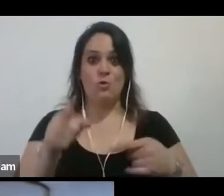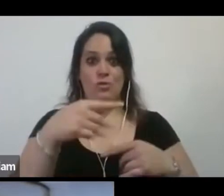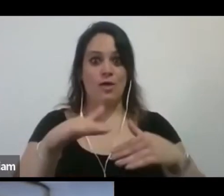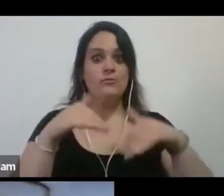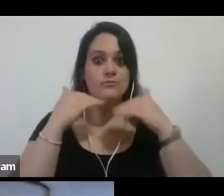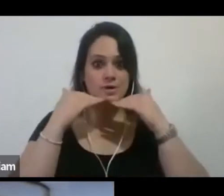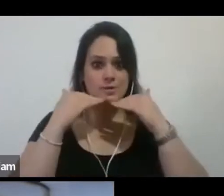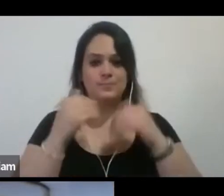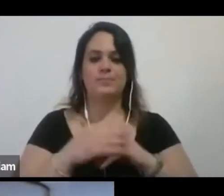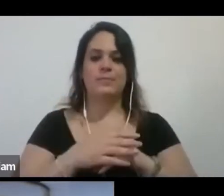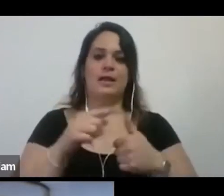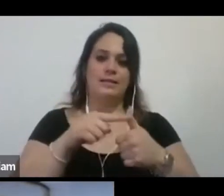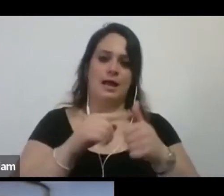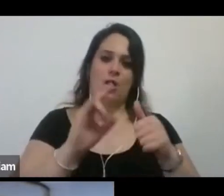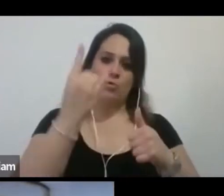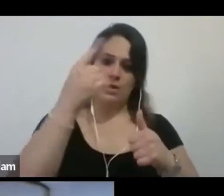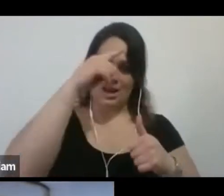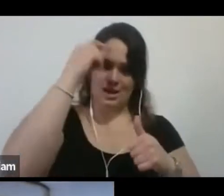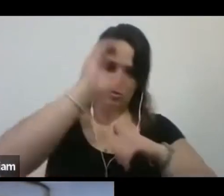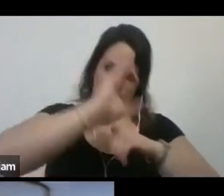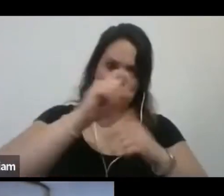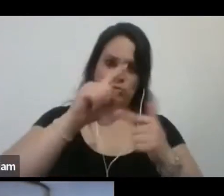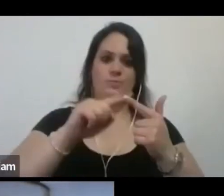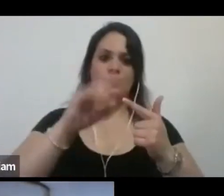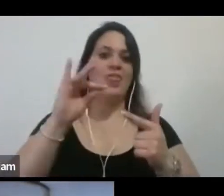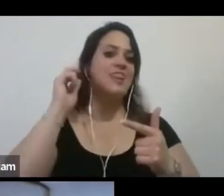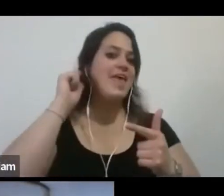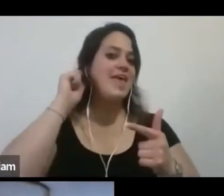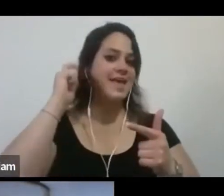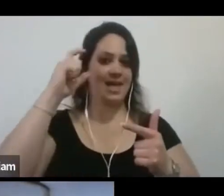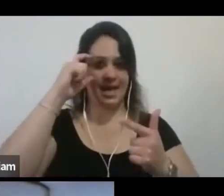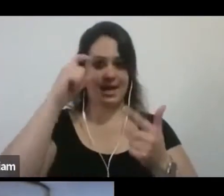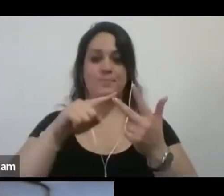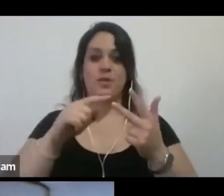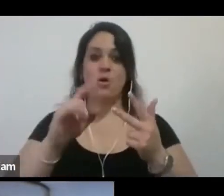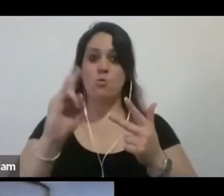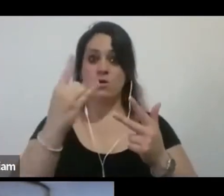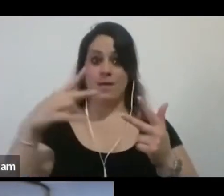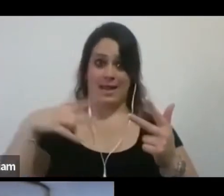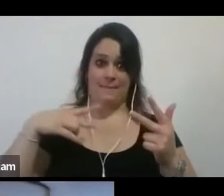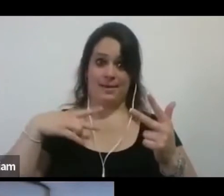la Dirección General de Escuelas, las universidades privadas,